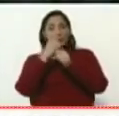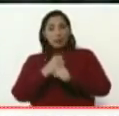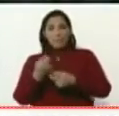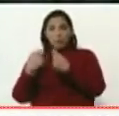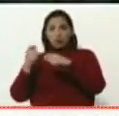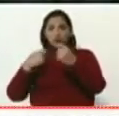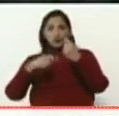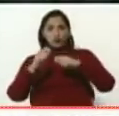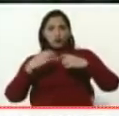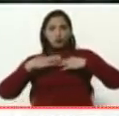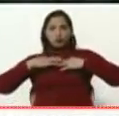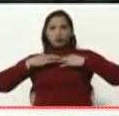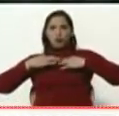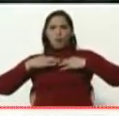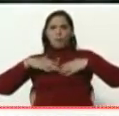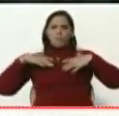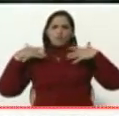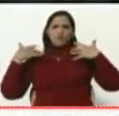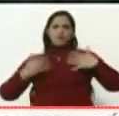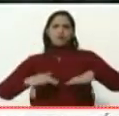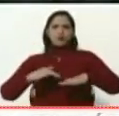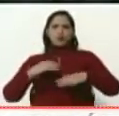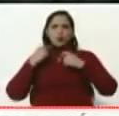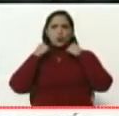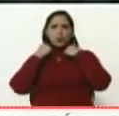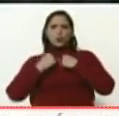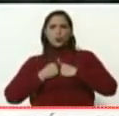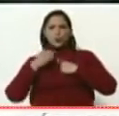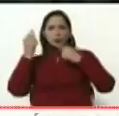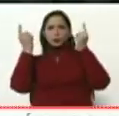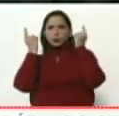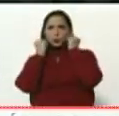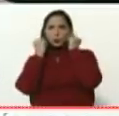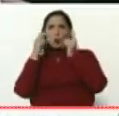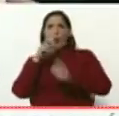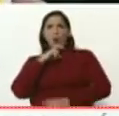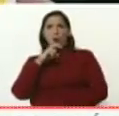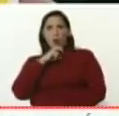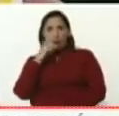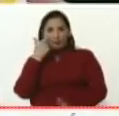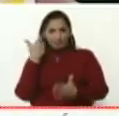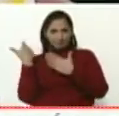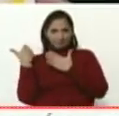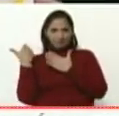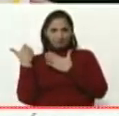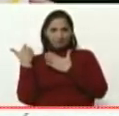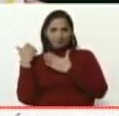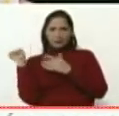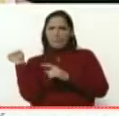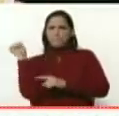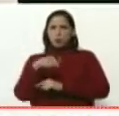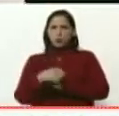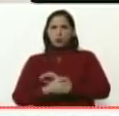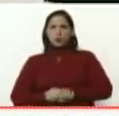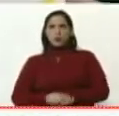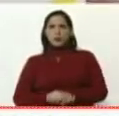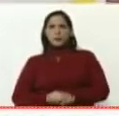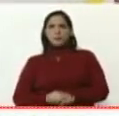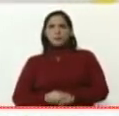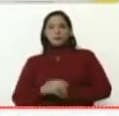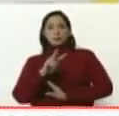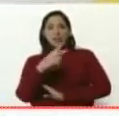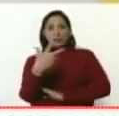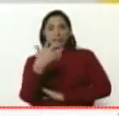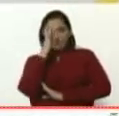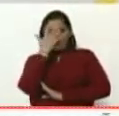de ropa carísima, joyas, etcétera, etcétera? Este, que le dieron un pescozón bien dado en la víspera del 23 de